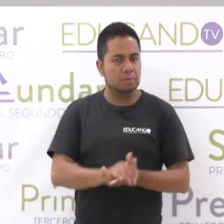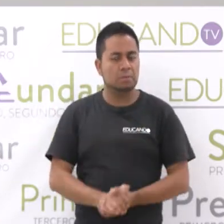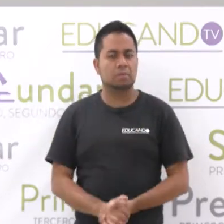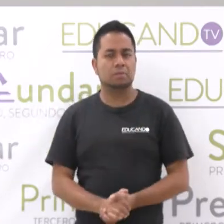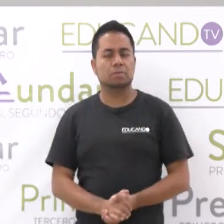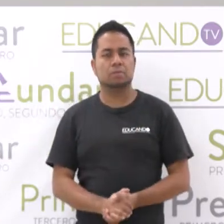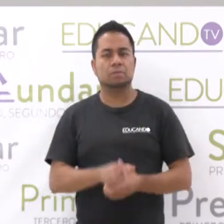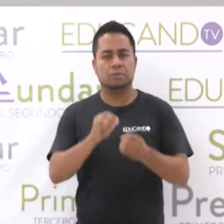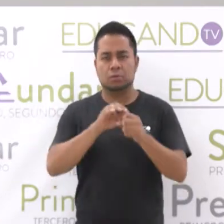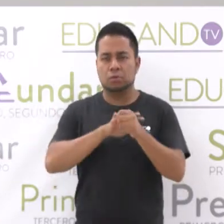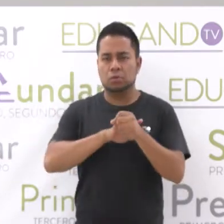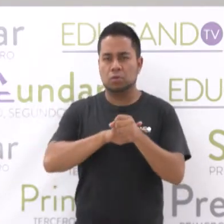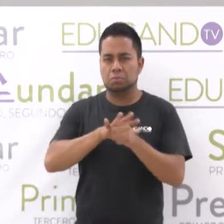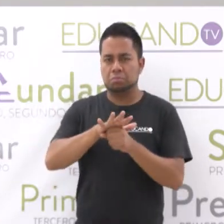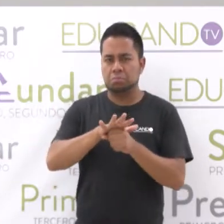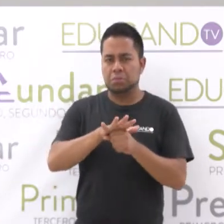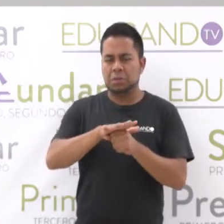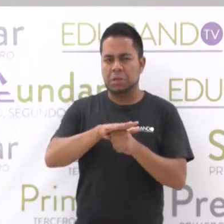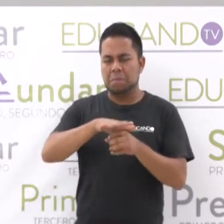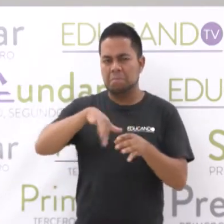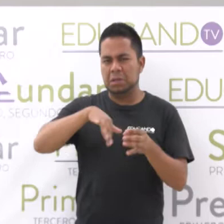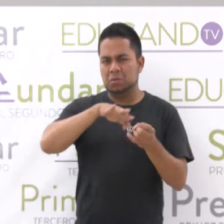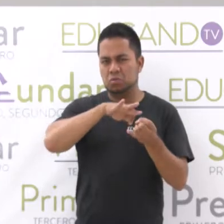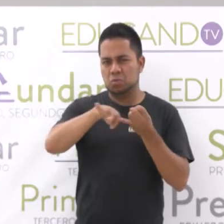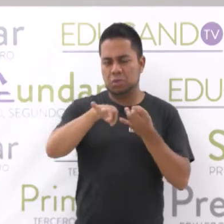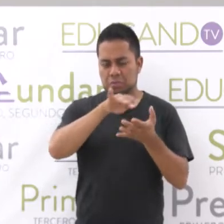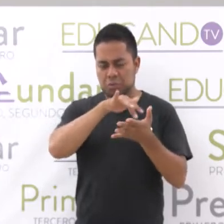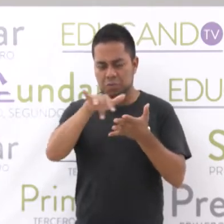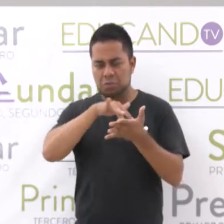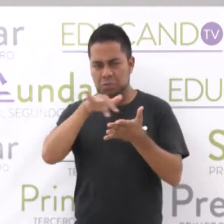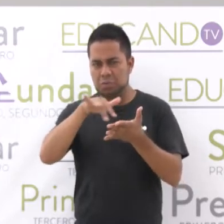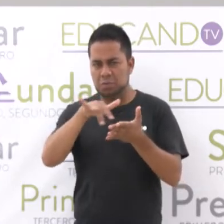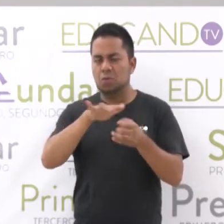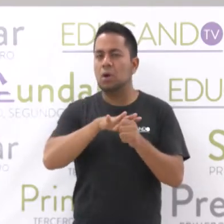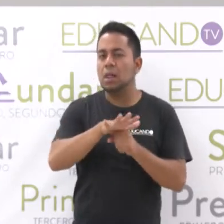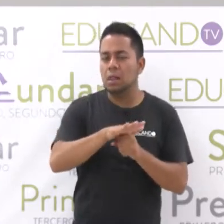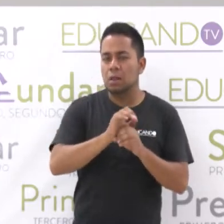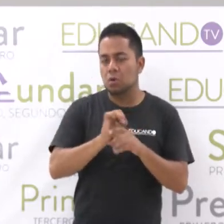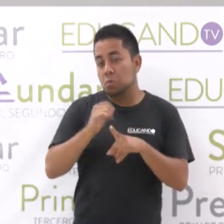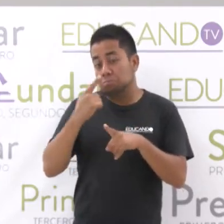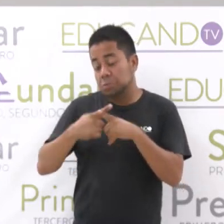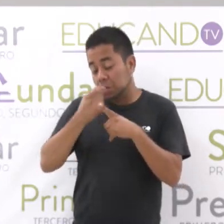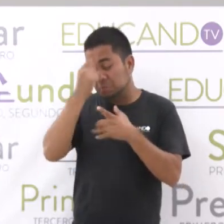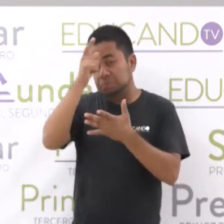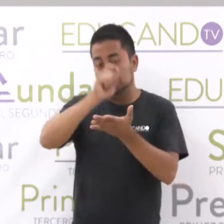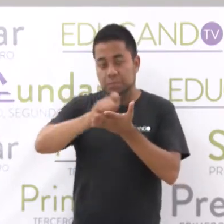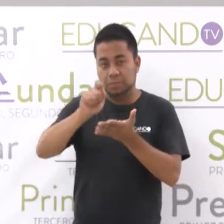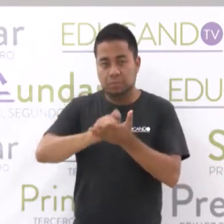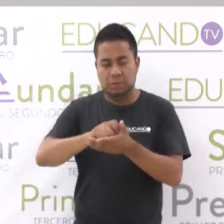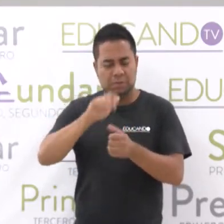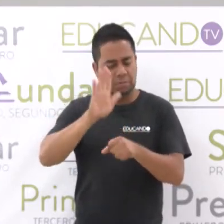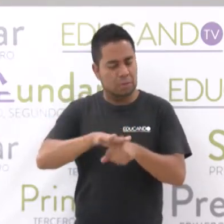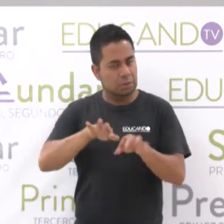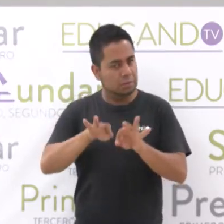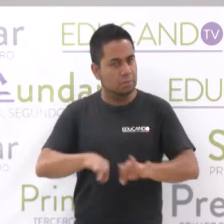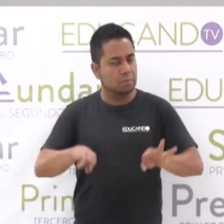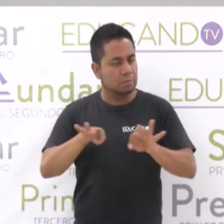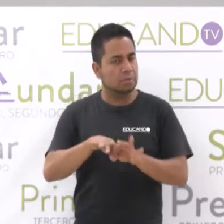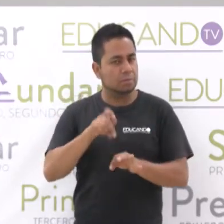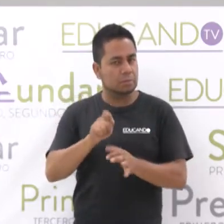¿O cuál fue el último reportaje que ustedes leyeron y quién lo escribió? Más importante